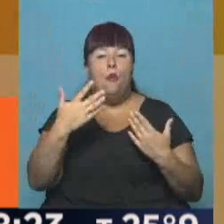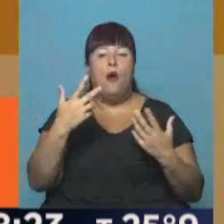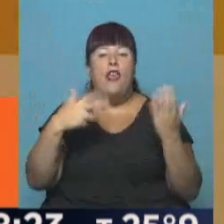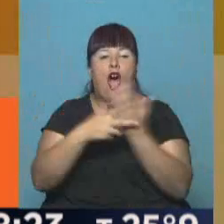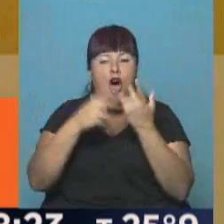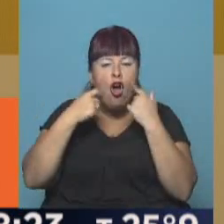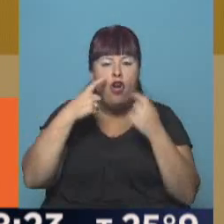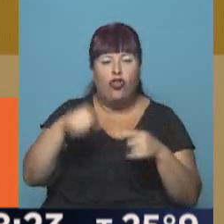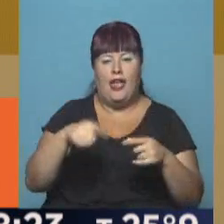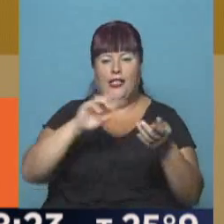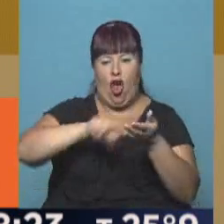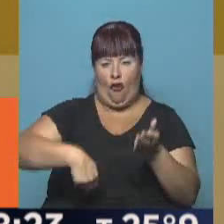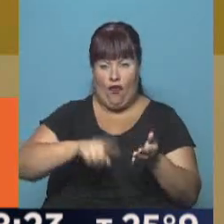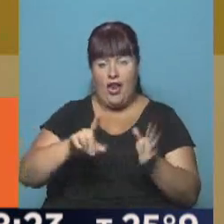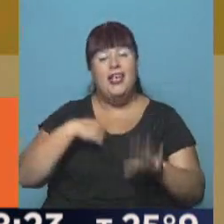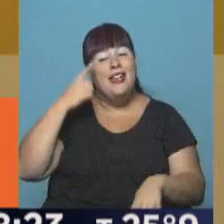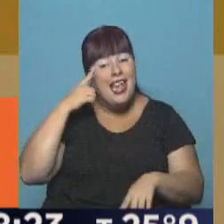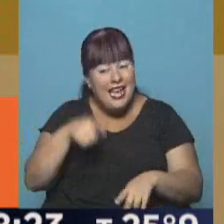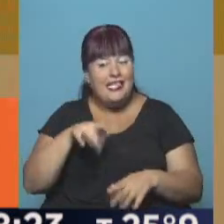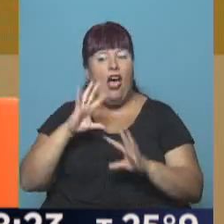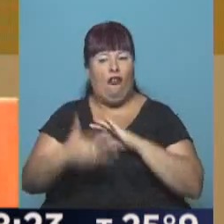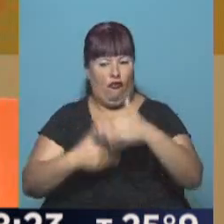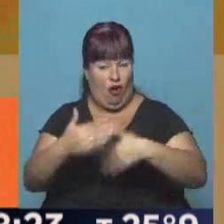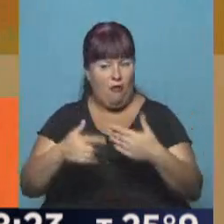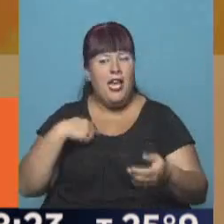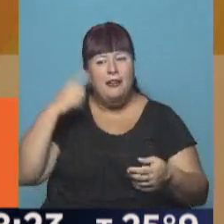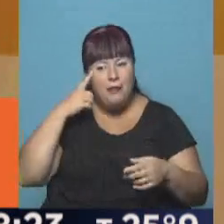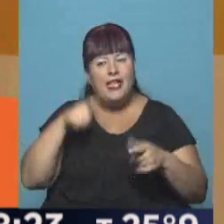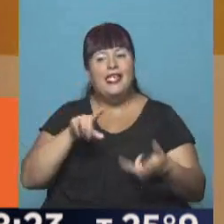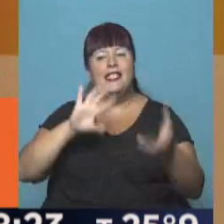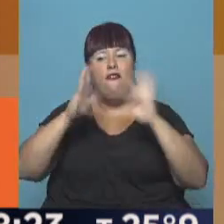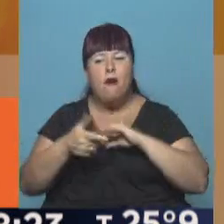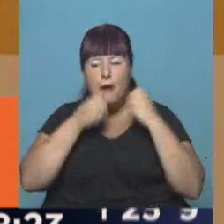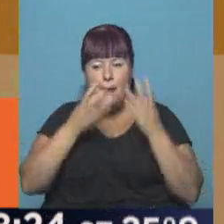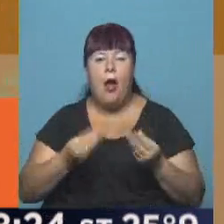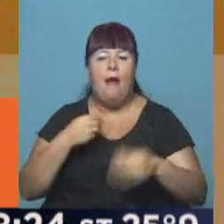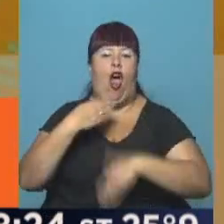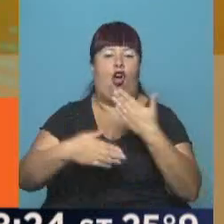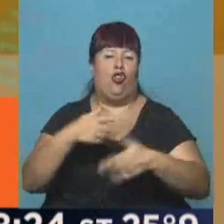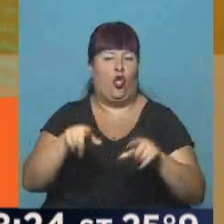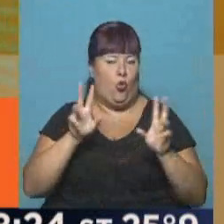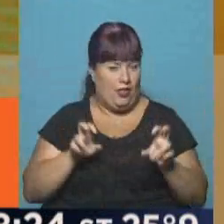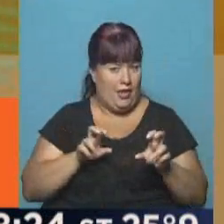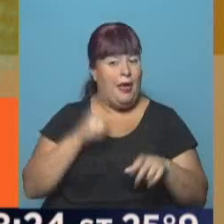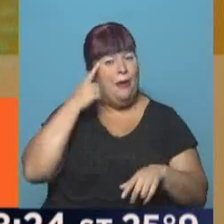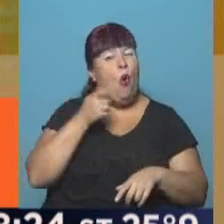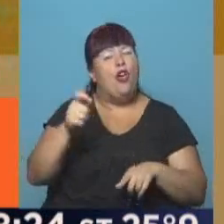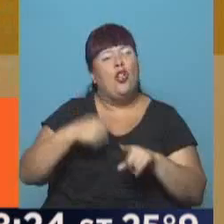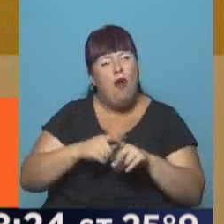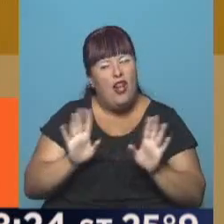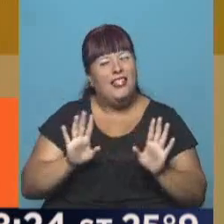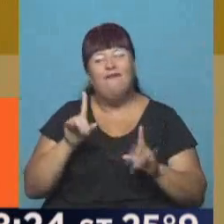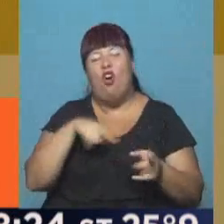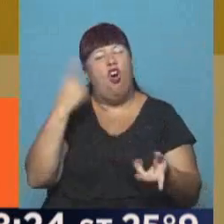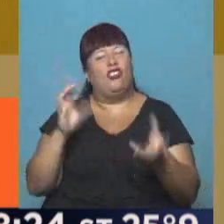auditar ese convenio. Me parece que ese es el camino y me parece que esa es la manera de avanzar en ese sentido. Me parece que el juicio político